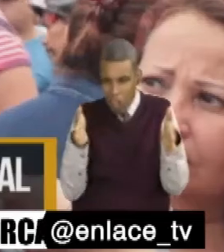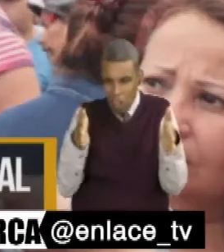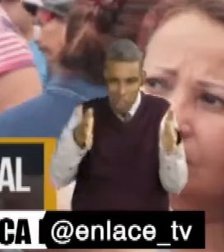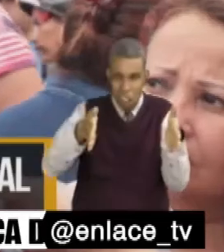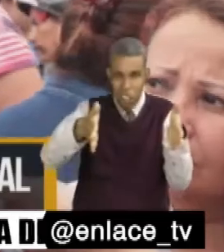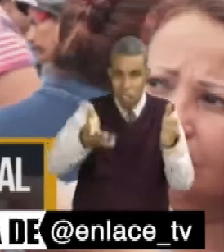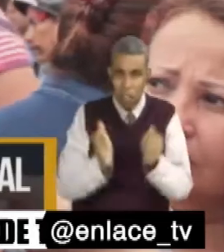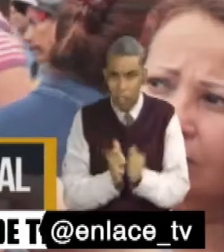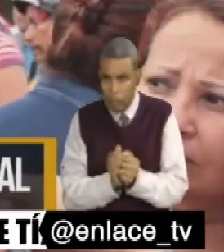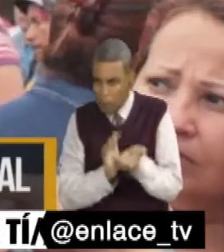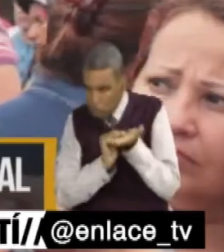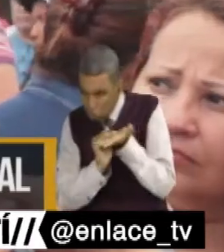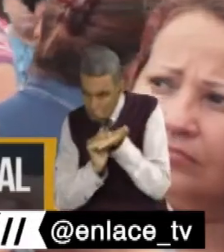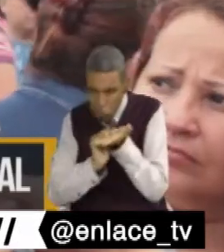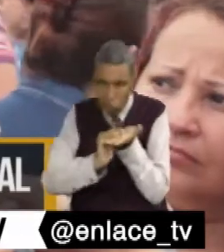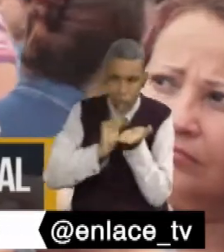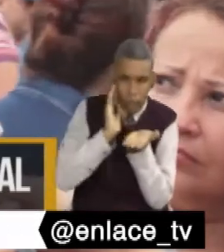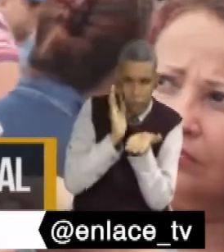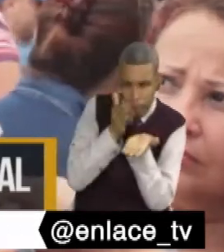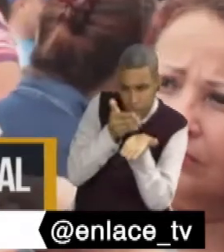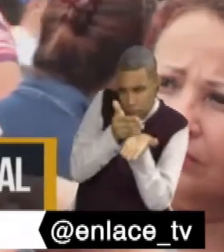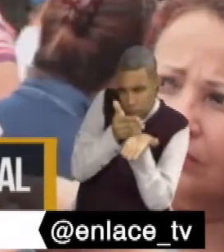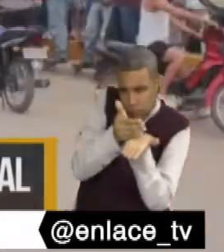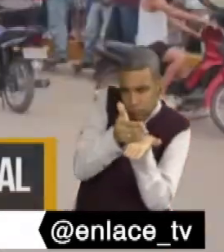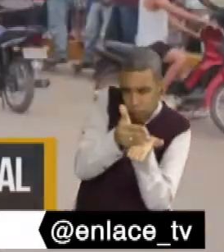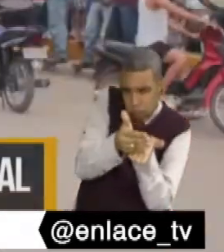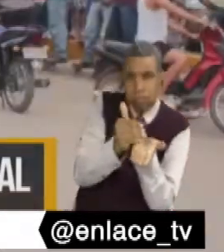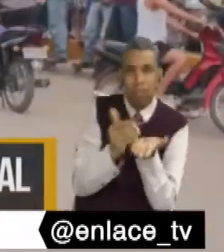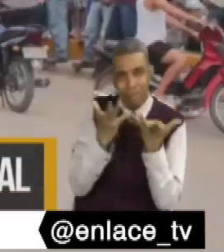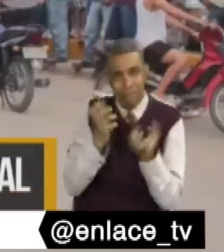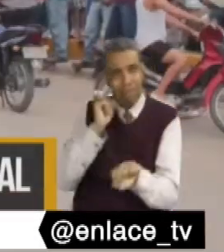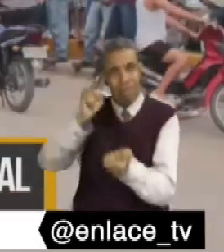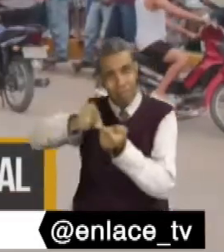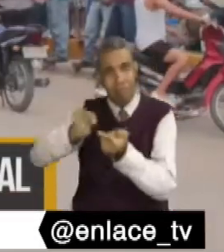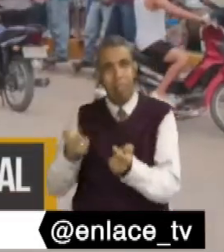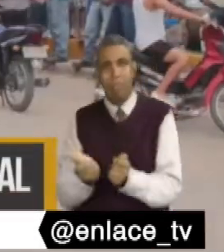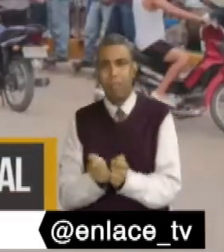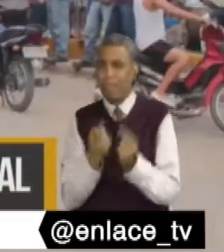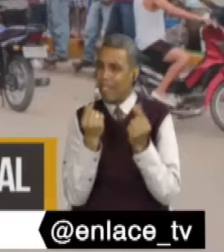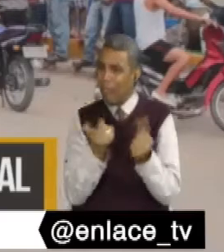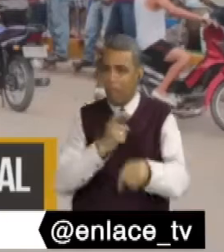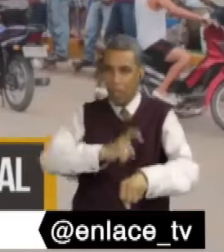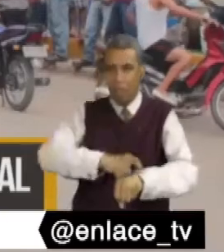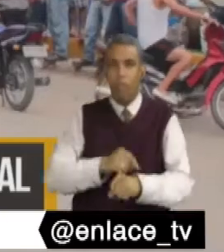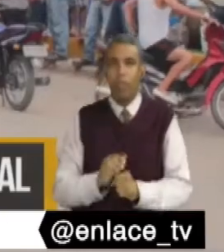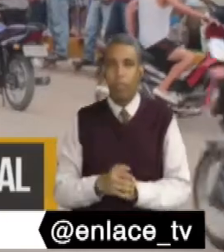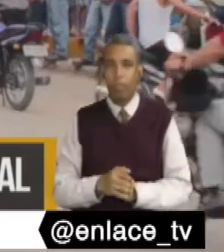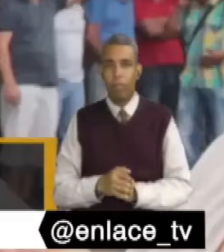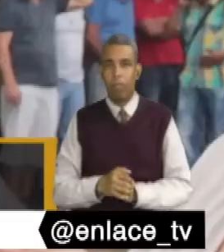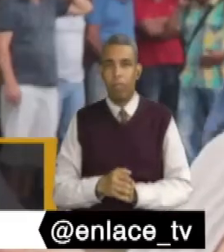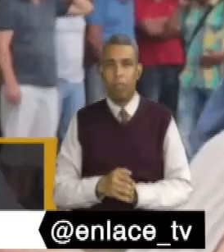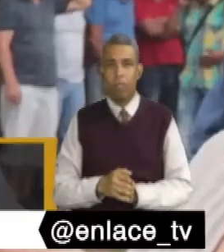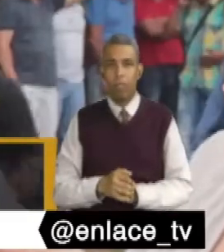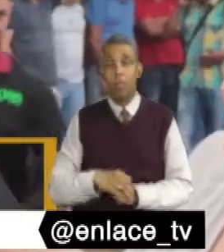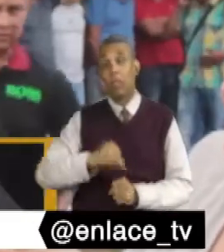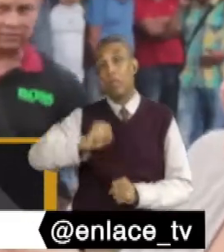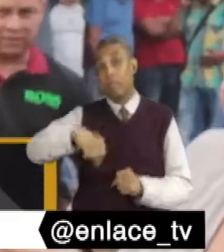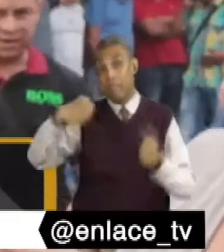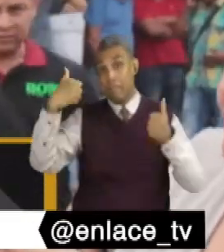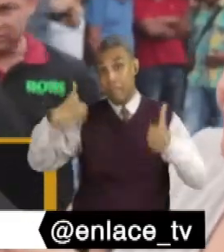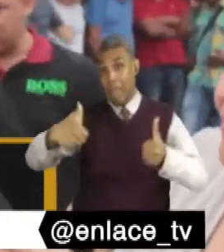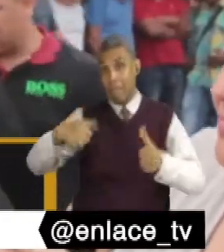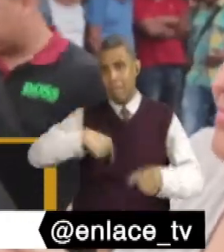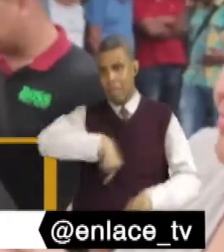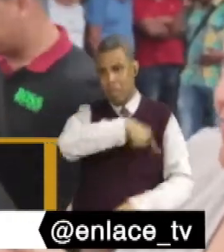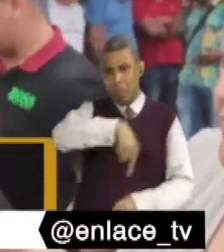van a permitir tener la disponibilidad de la vía a la brevedad. Satisfechos porque es que la verdad siempre nos han prometido y se han comprometido con